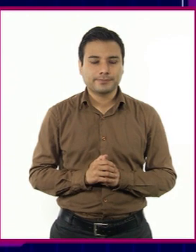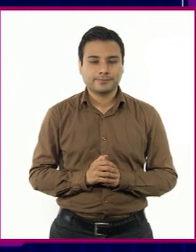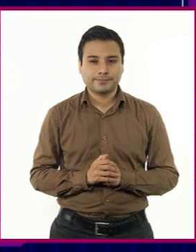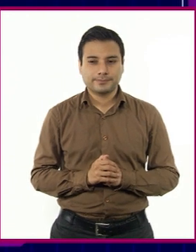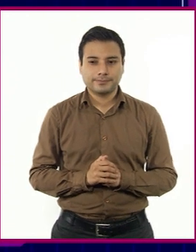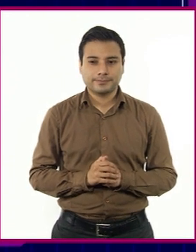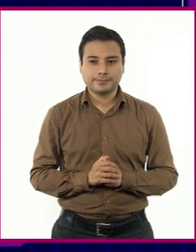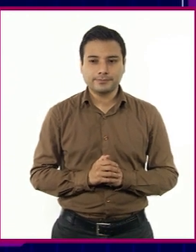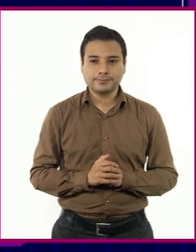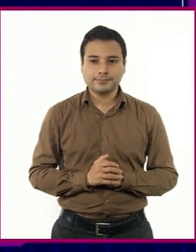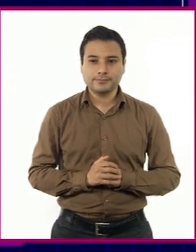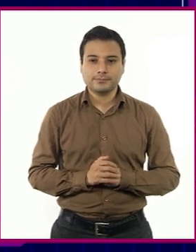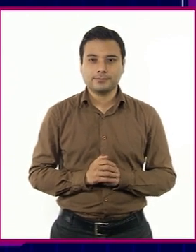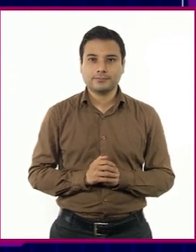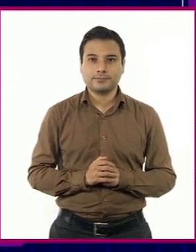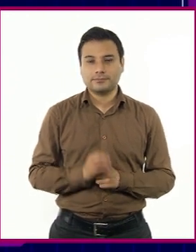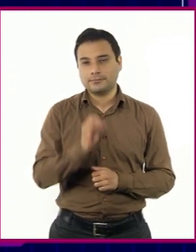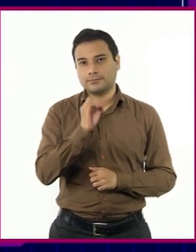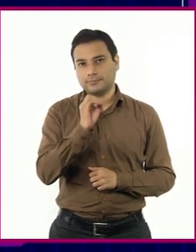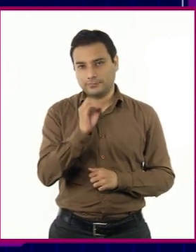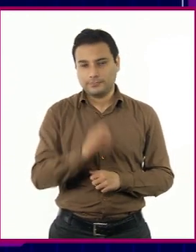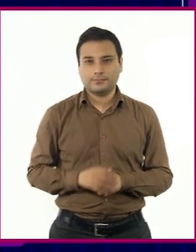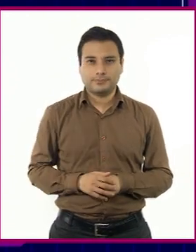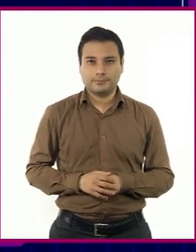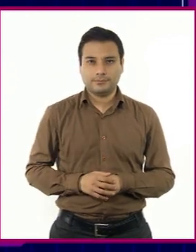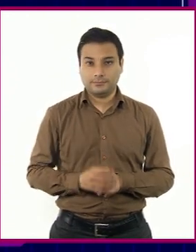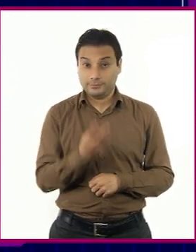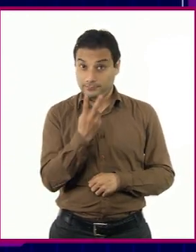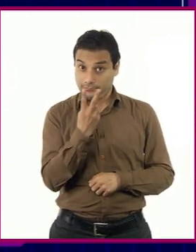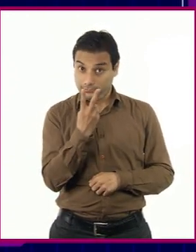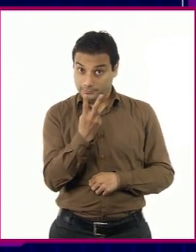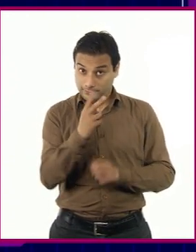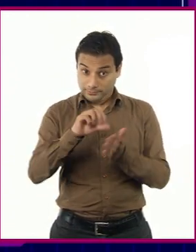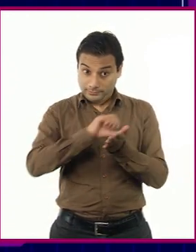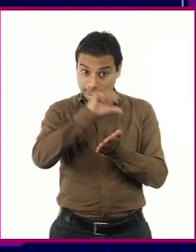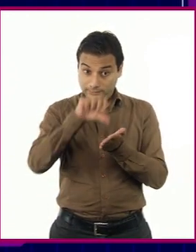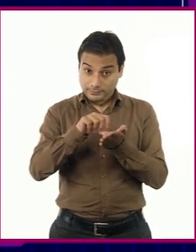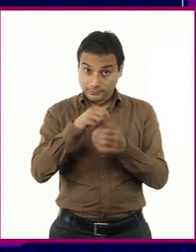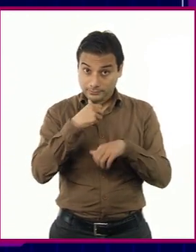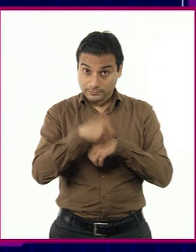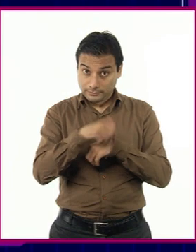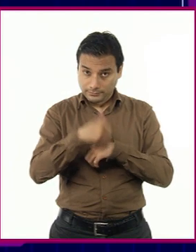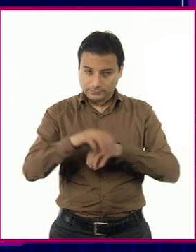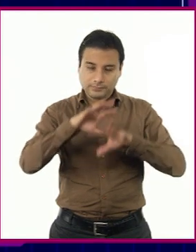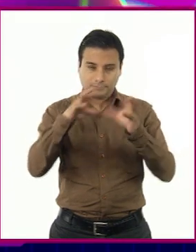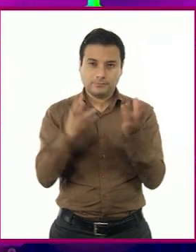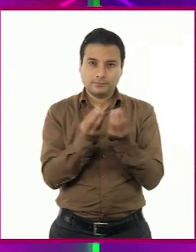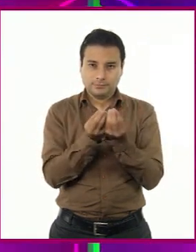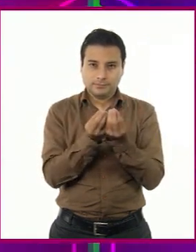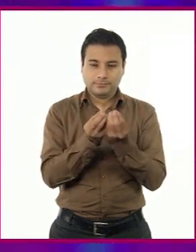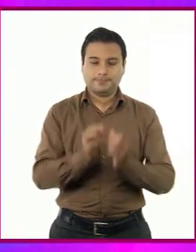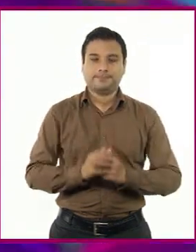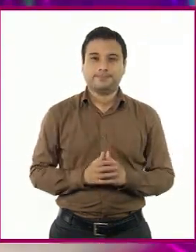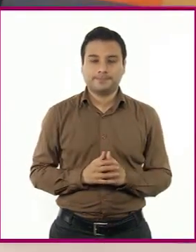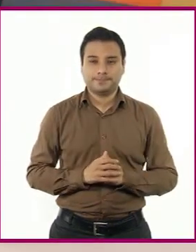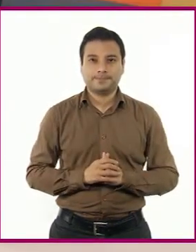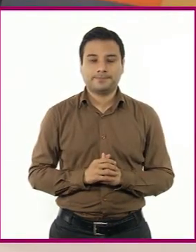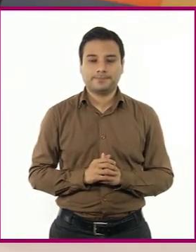defecto, el promedio de los dos valores centrales en el caso de un conjunto con número de datos par.